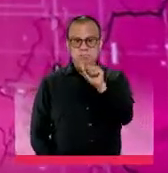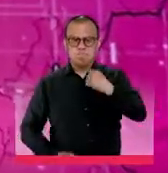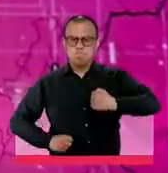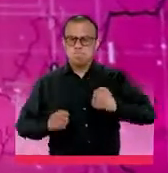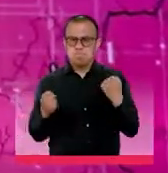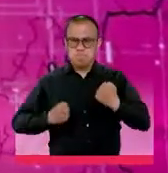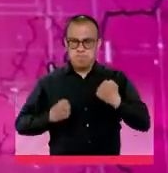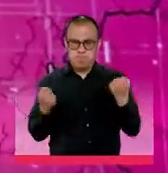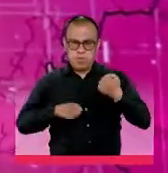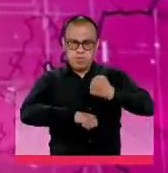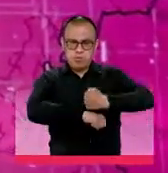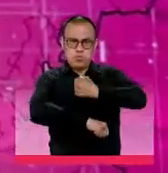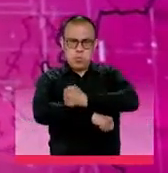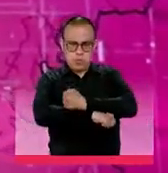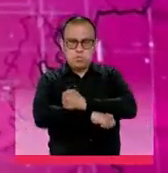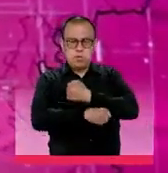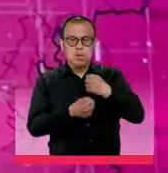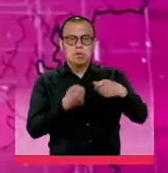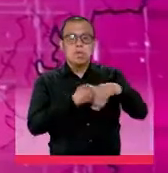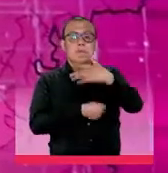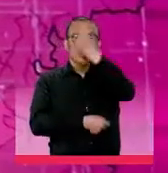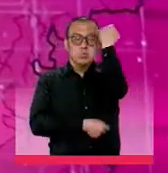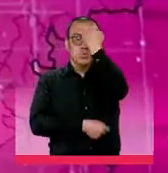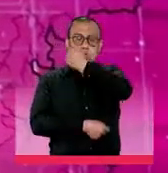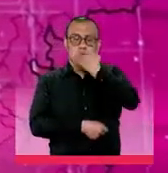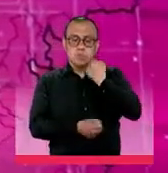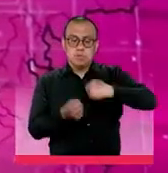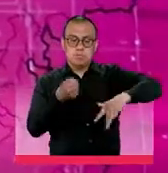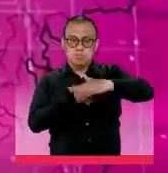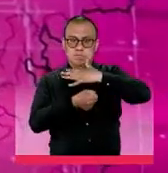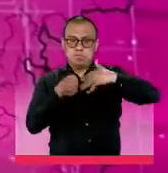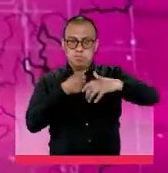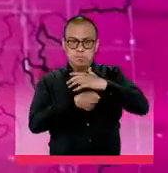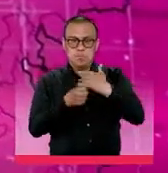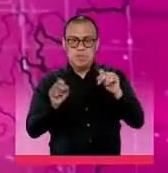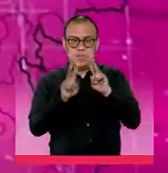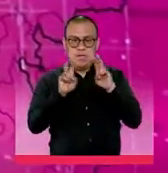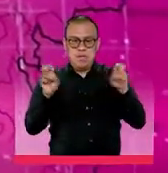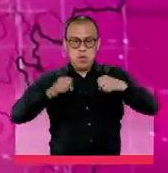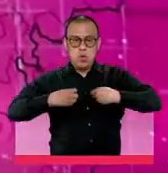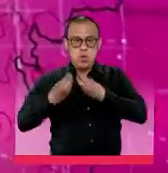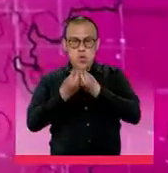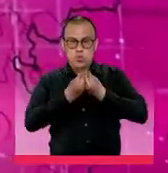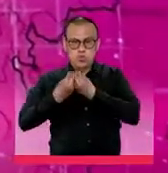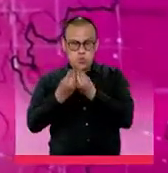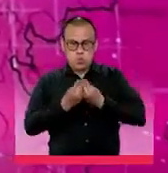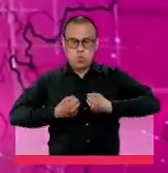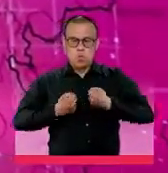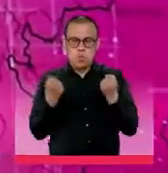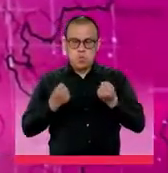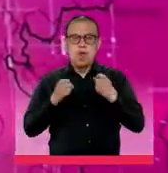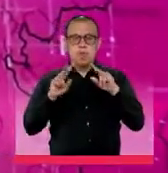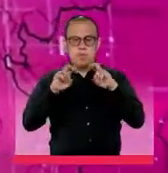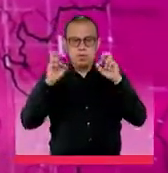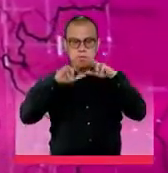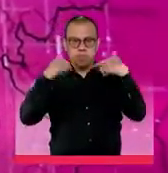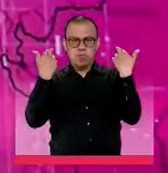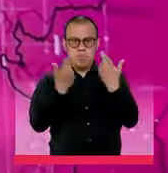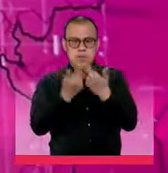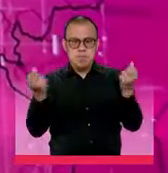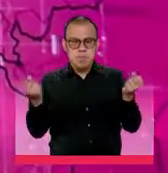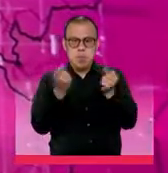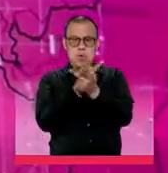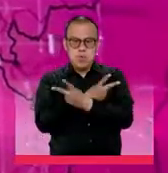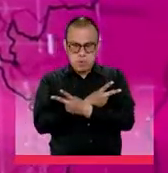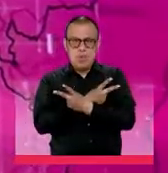Bogotá y Soacha, Cundinamarca. El anuncio fue hecho por un grupo de congresistas y concejales de Bogotá durante una audiencia pública sobre violencia